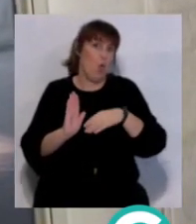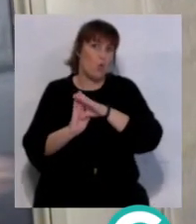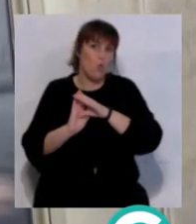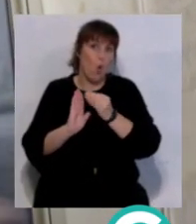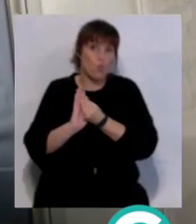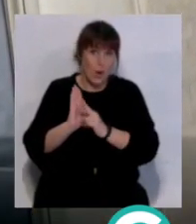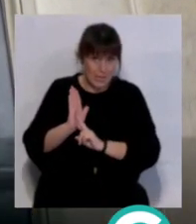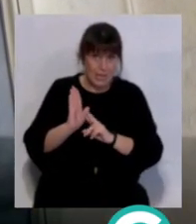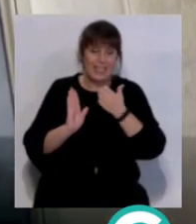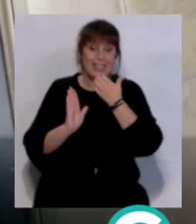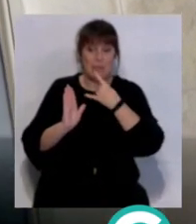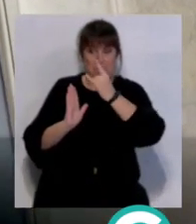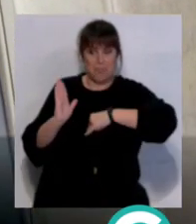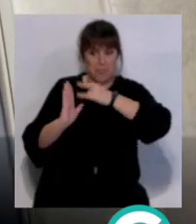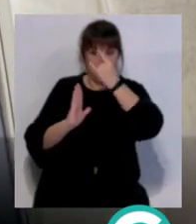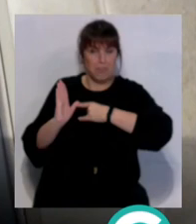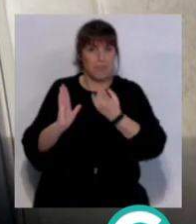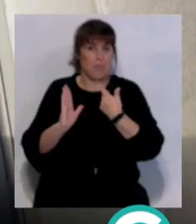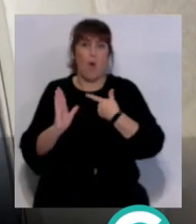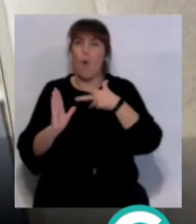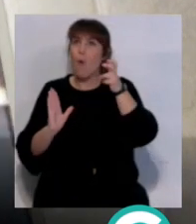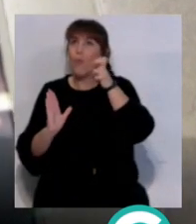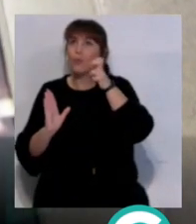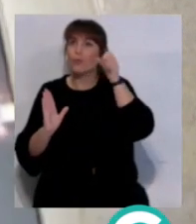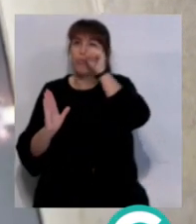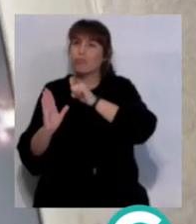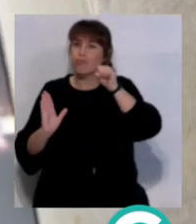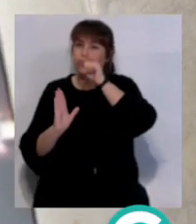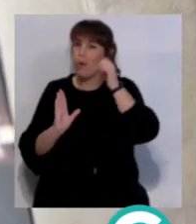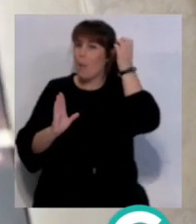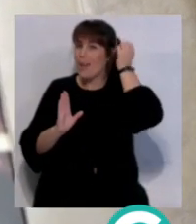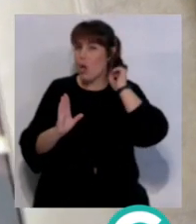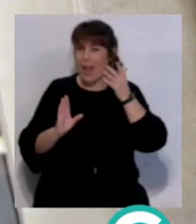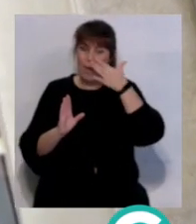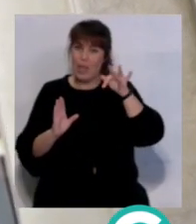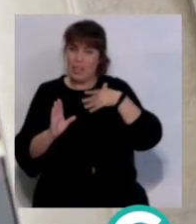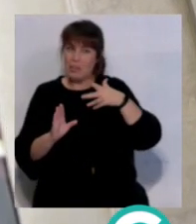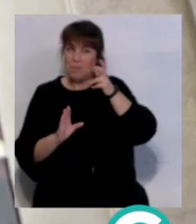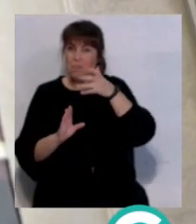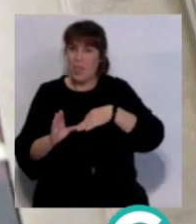permite escuchar a Adela del Moral cantando el tango de piconeras y franceses.